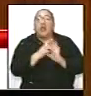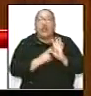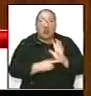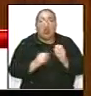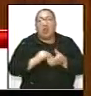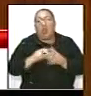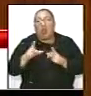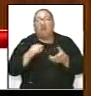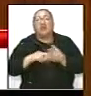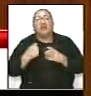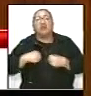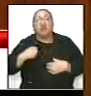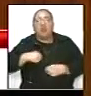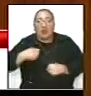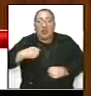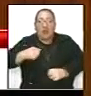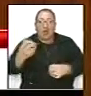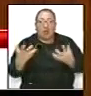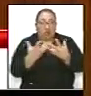regionales.